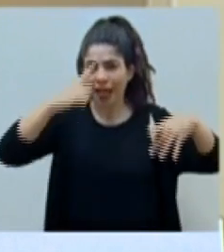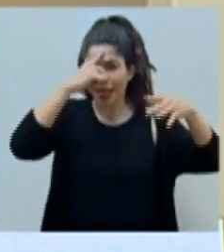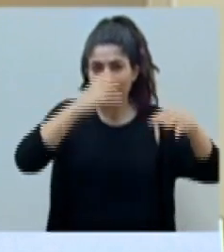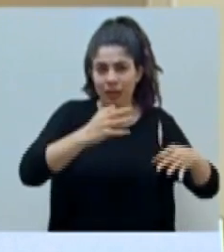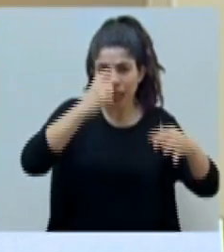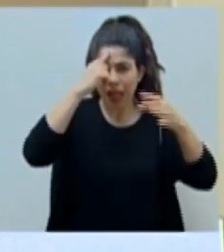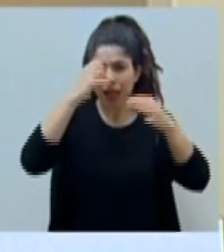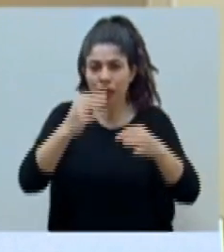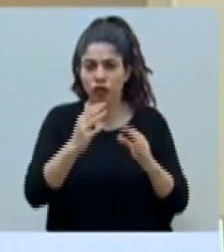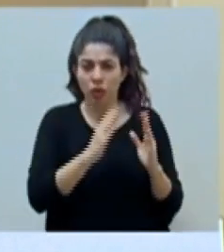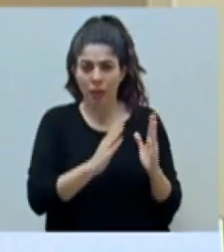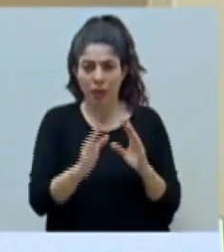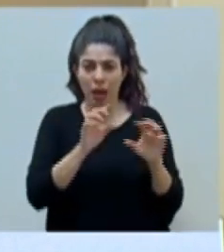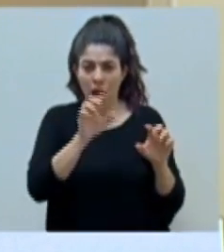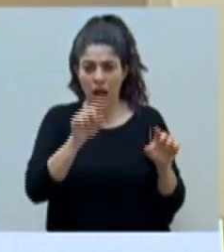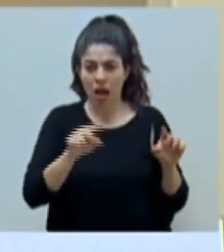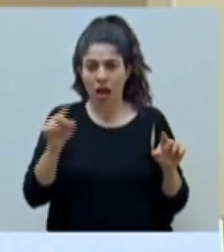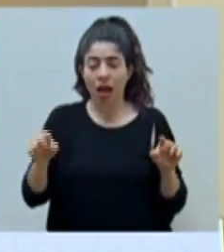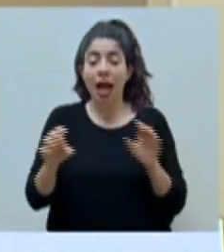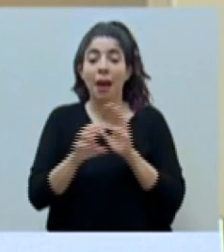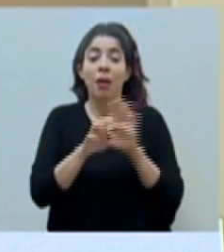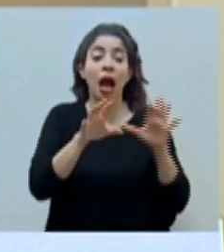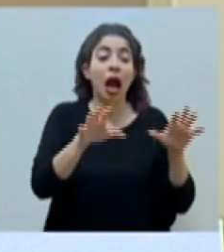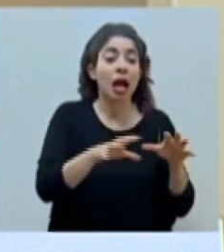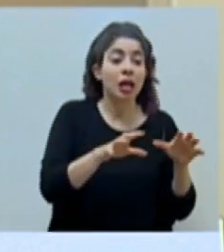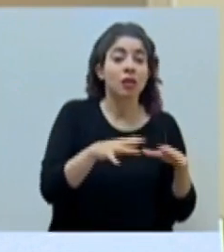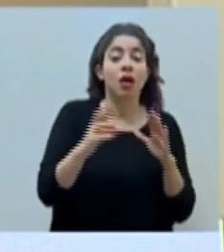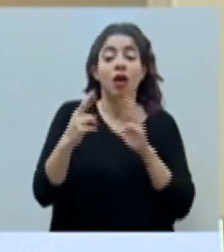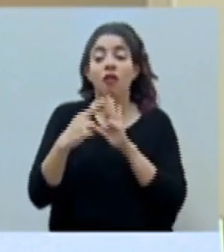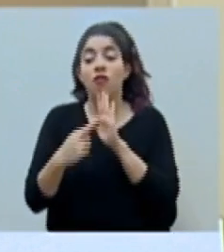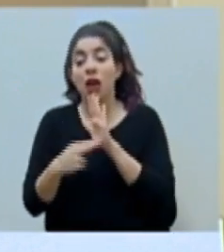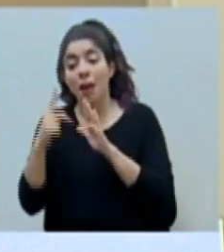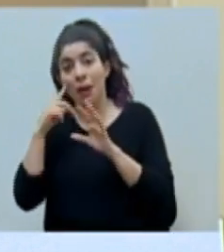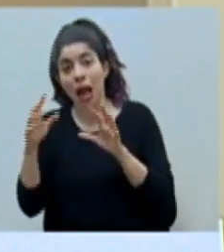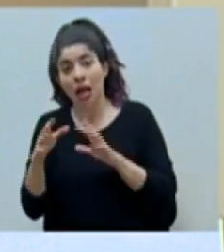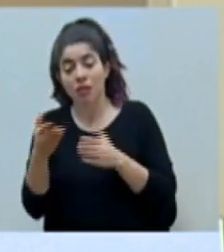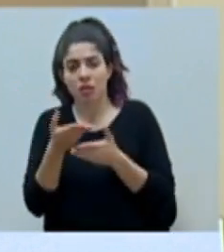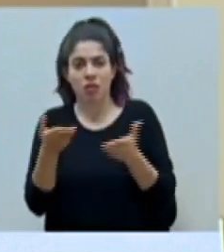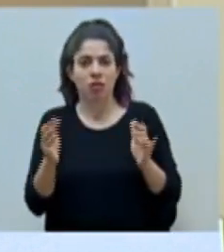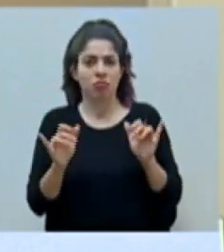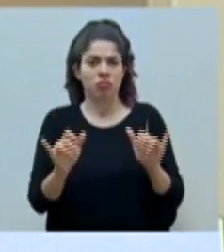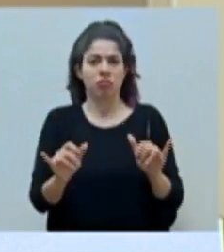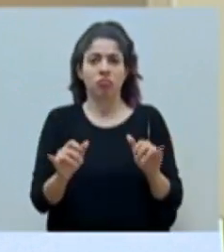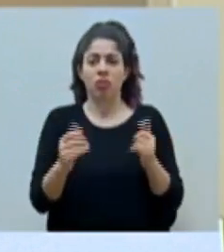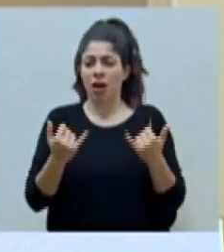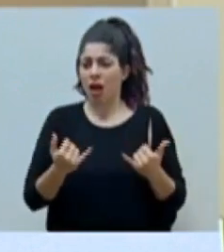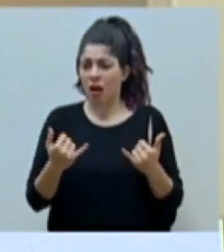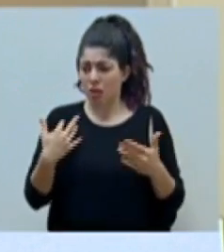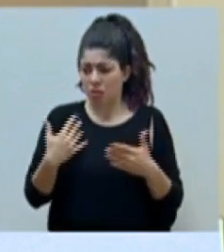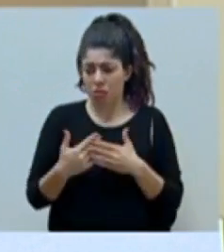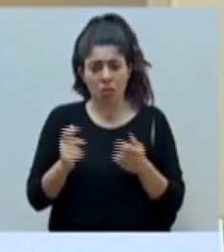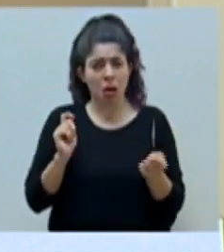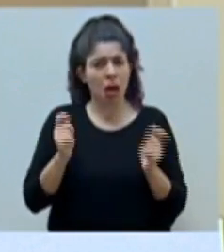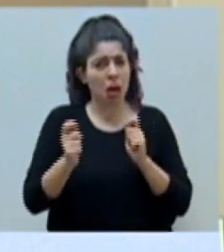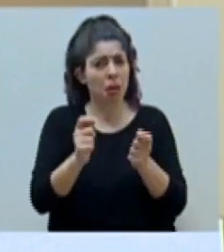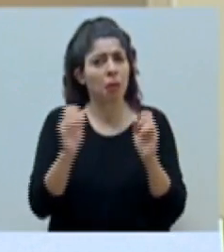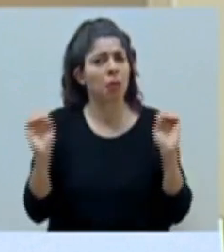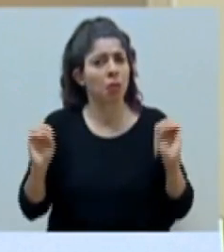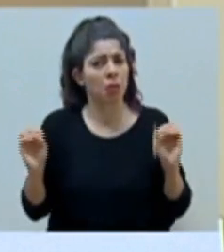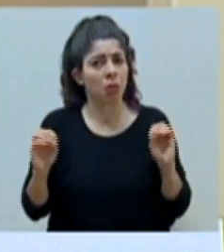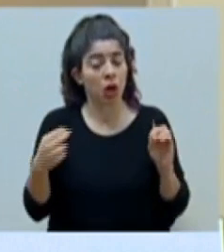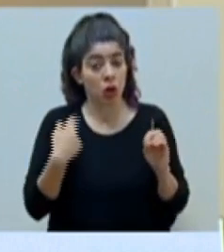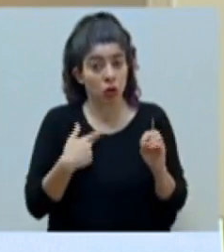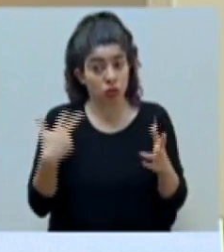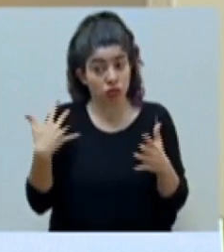de las actividades y las regulaciones sobre las actividades. De momento no hay ningún cambio en lo que nosotros